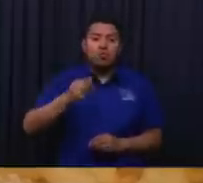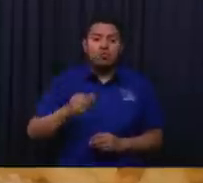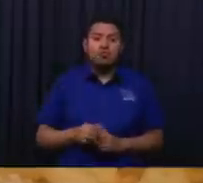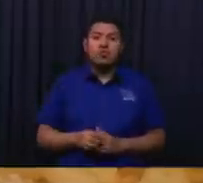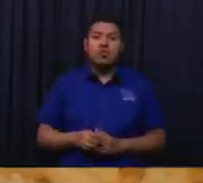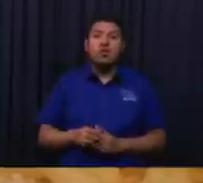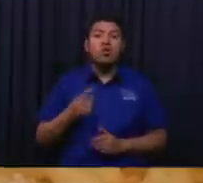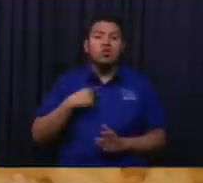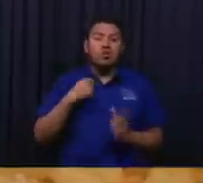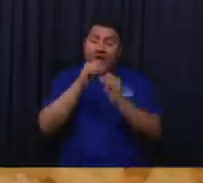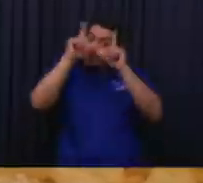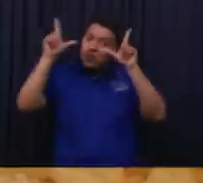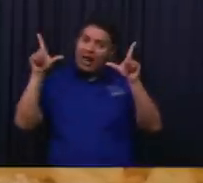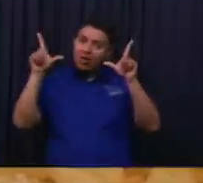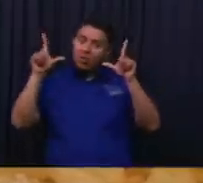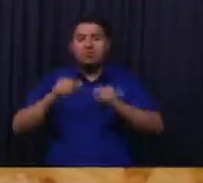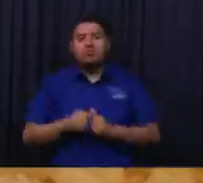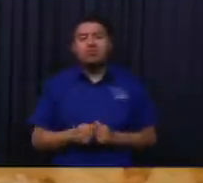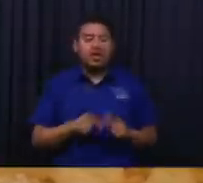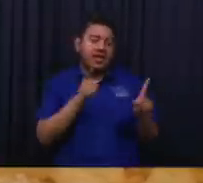que me echara un trago, pero no me lo eché, ¿verdad?